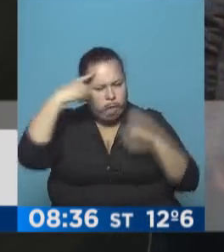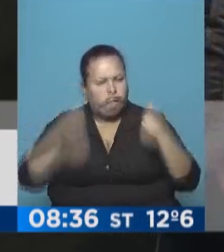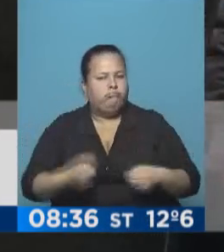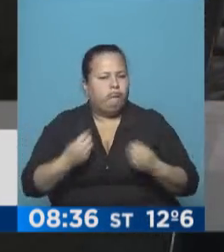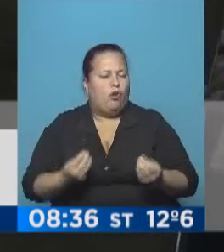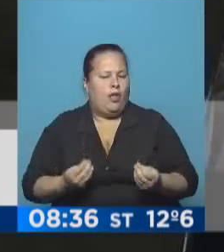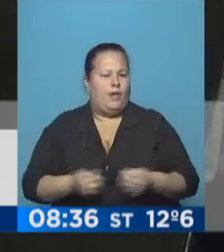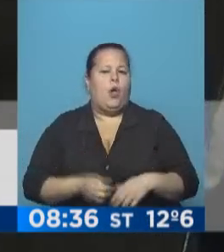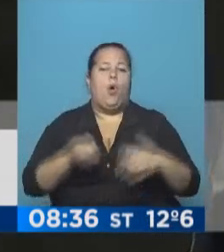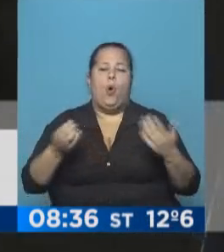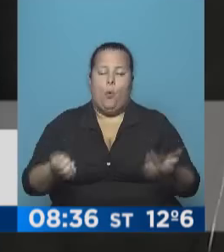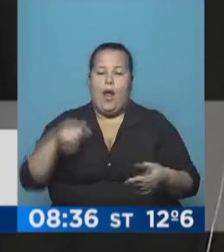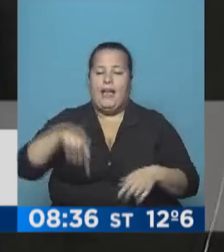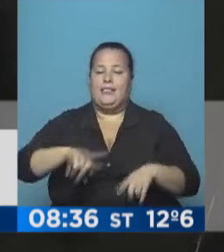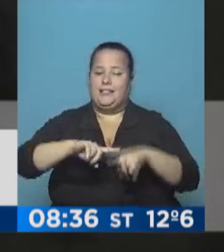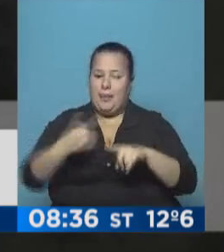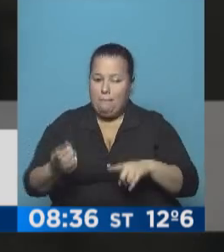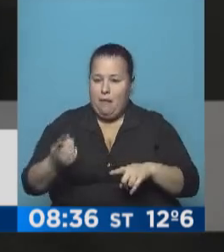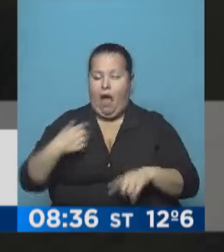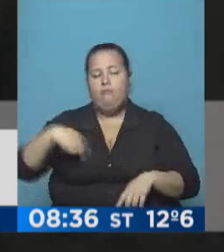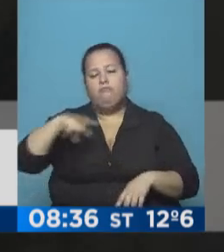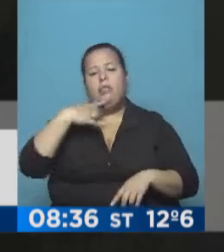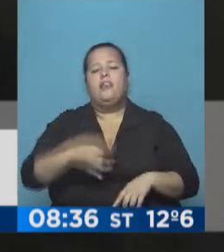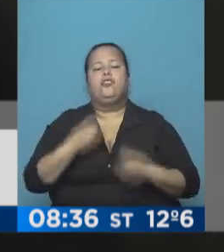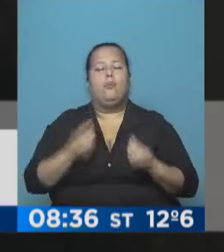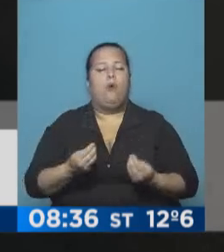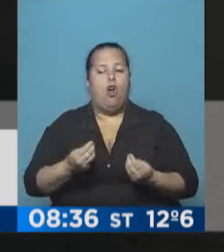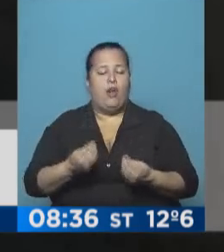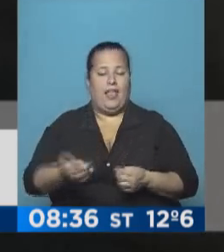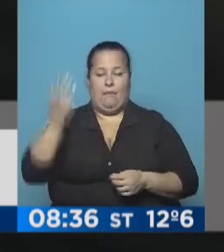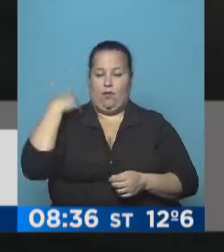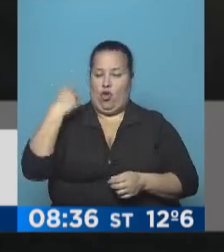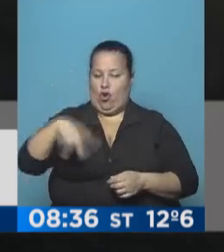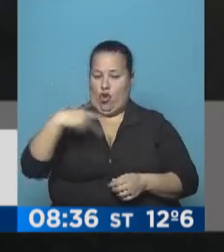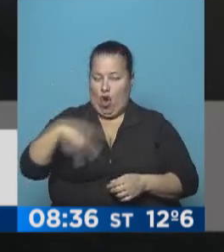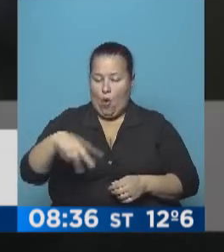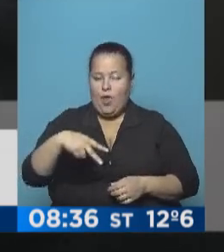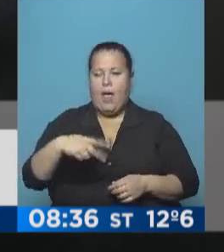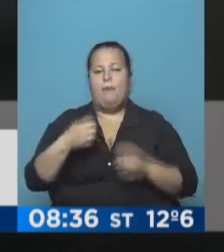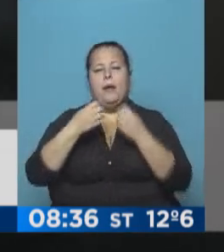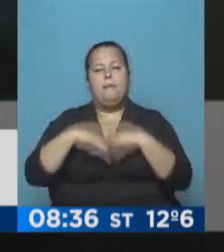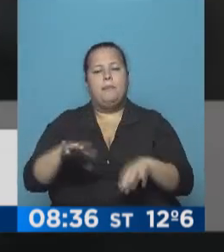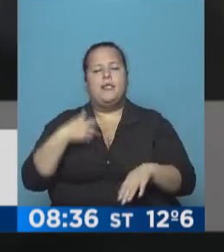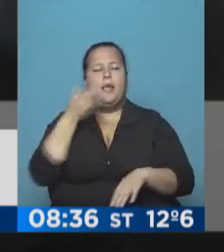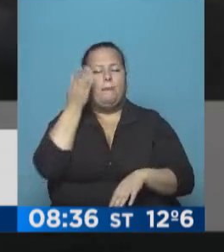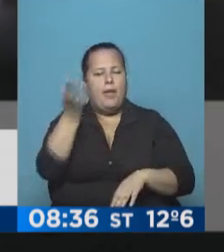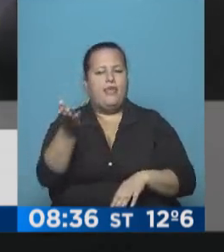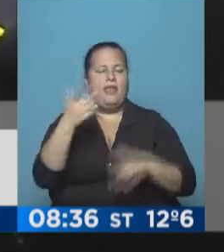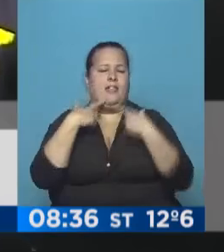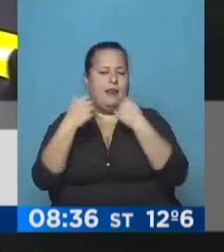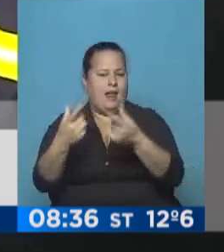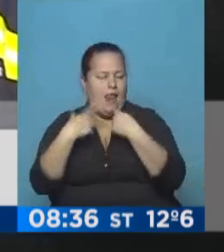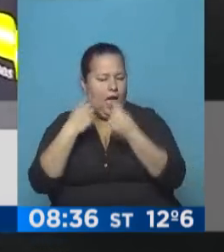de fuerza. Bueno, esta medida la hemos decidido porque desde el mes de noviembre, en donde empezamos a plantear este